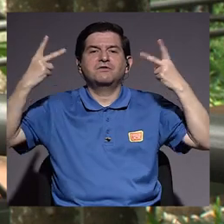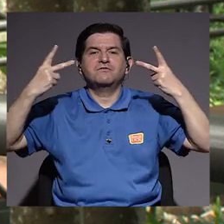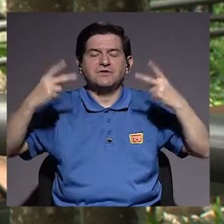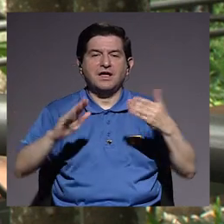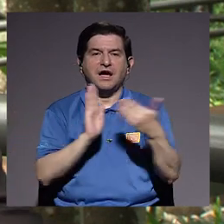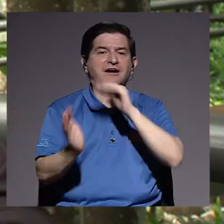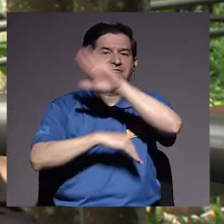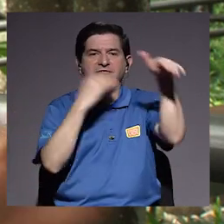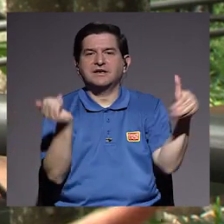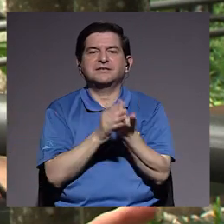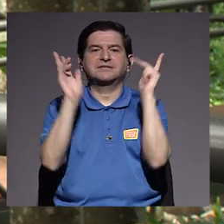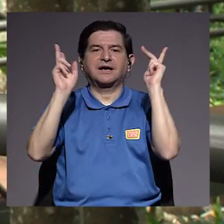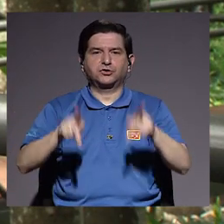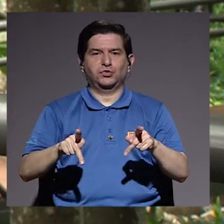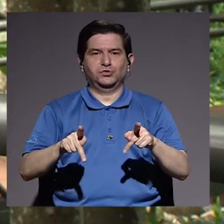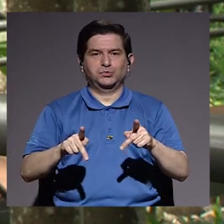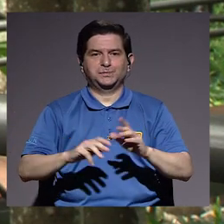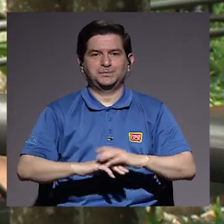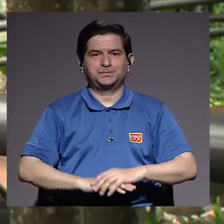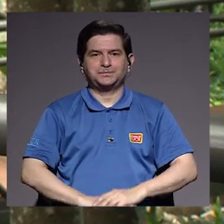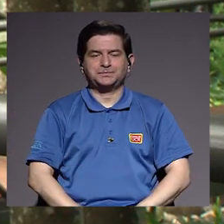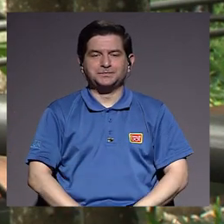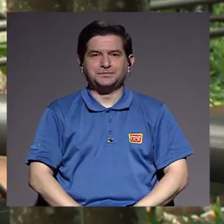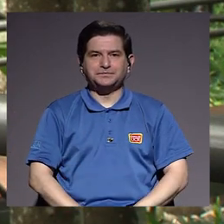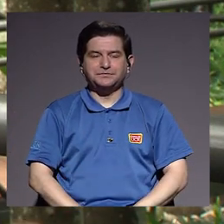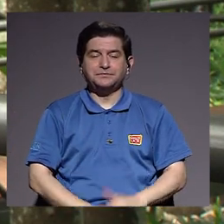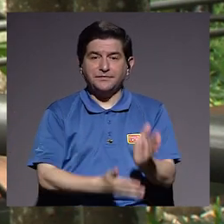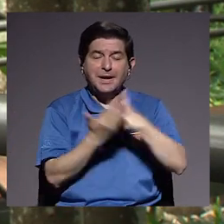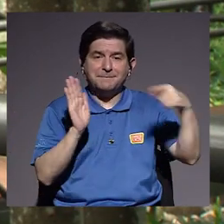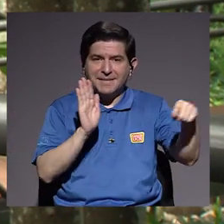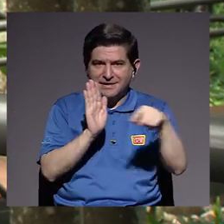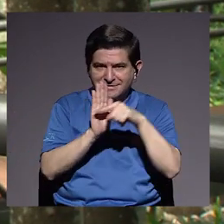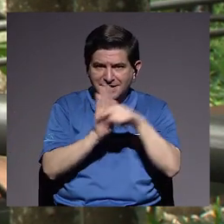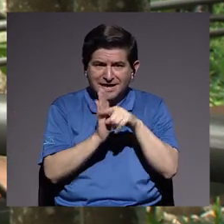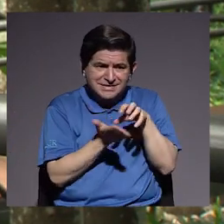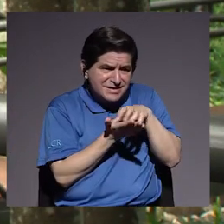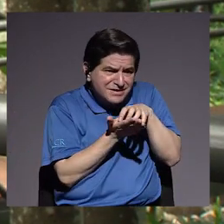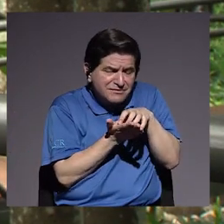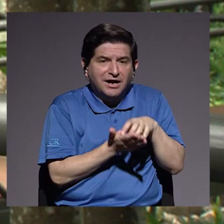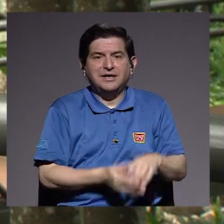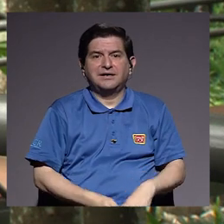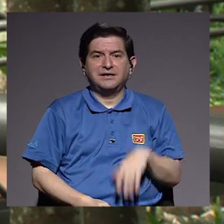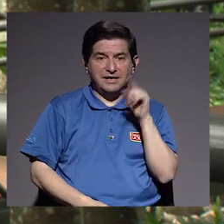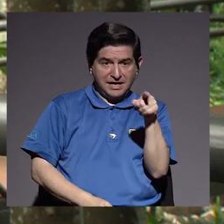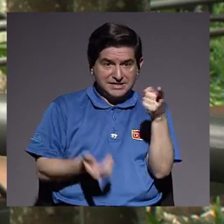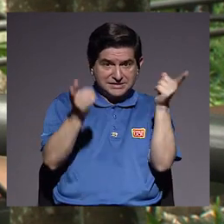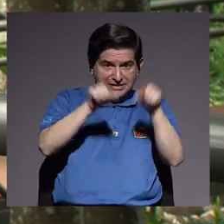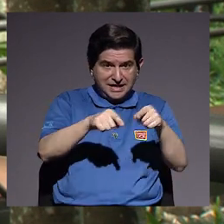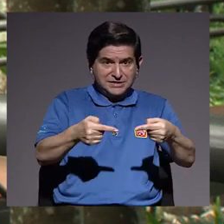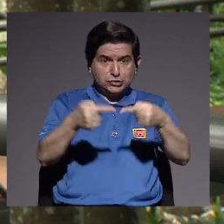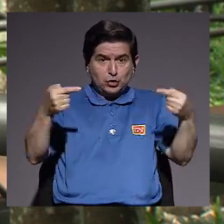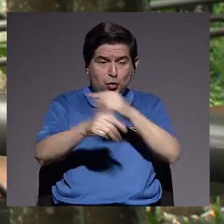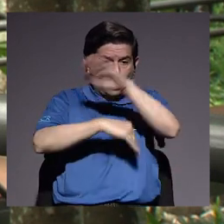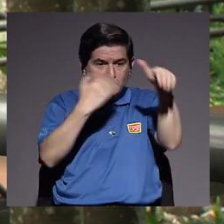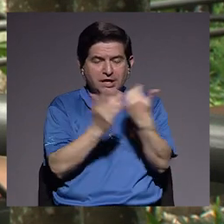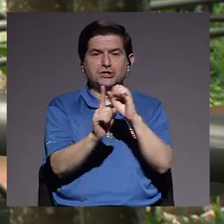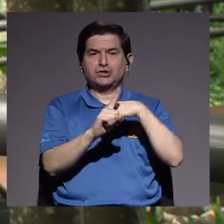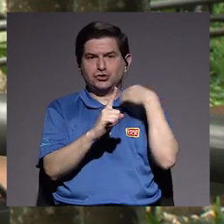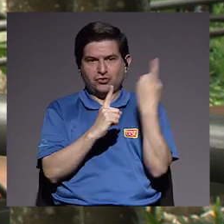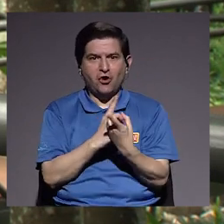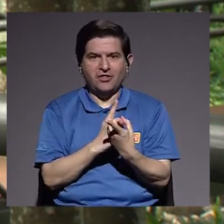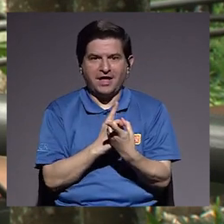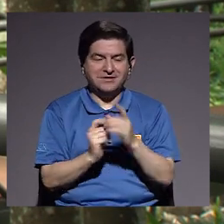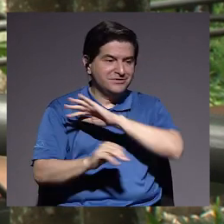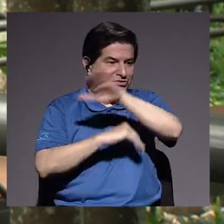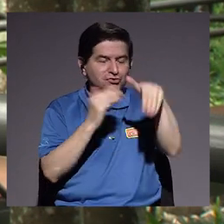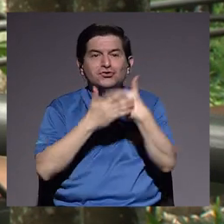supervivencia y nos afecta a todas las personas, ¿no? Entonces el lado negativo de la incertidumbre se vuelve contra la totalidad de la sociedad,